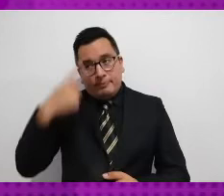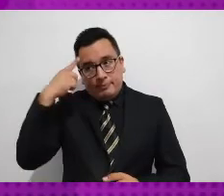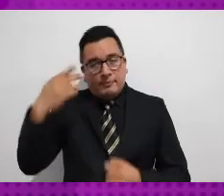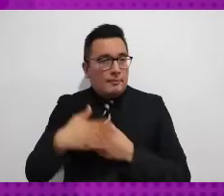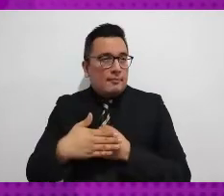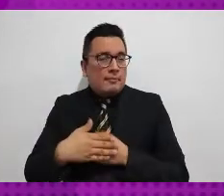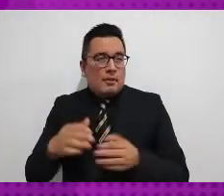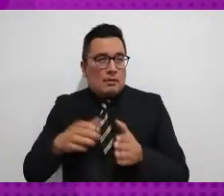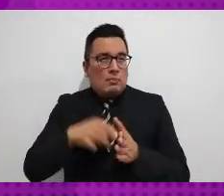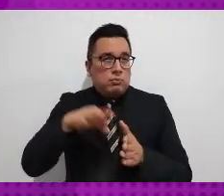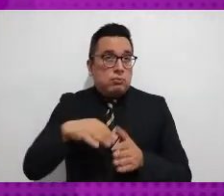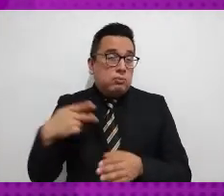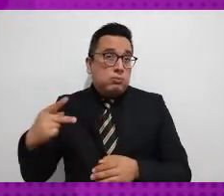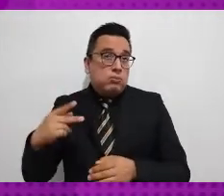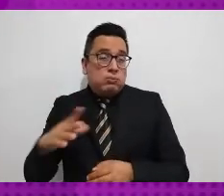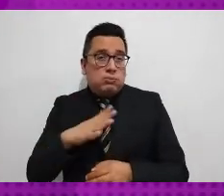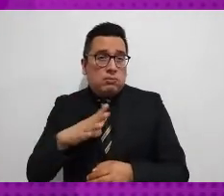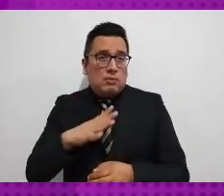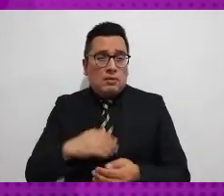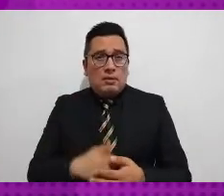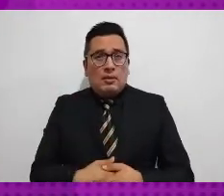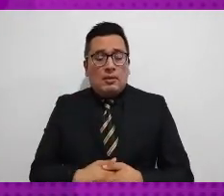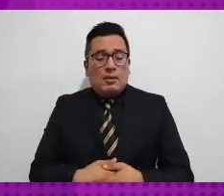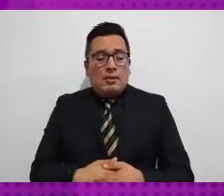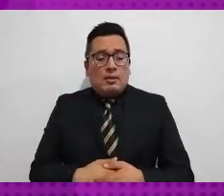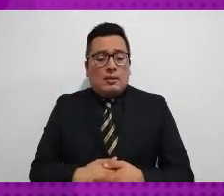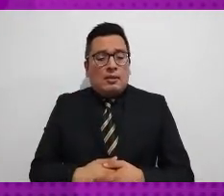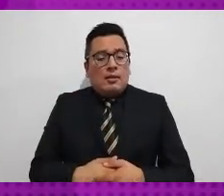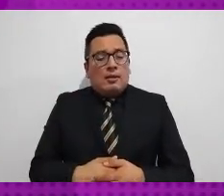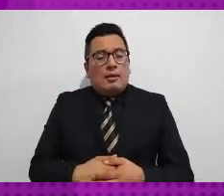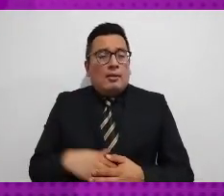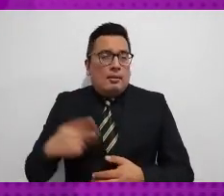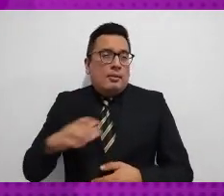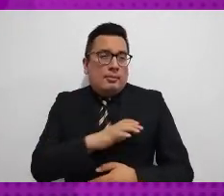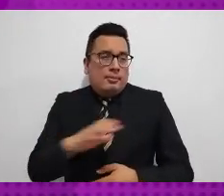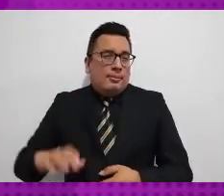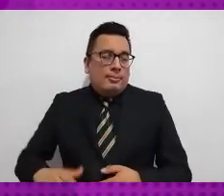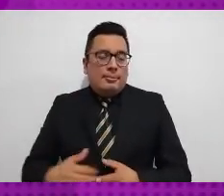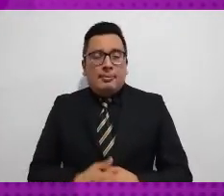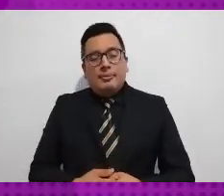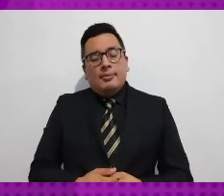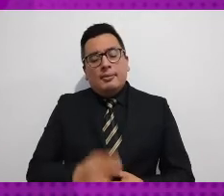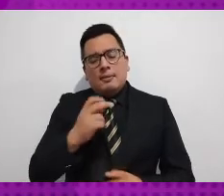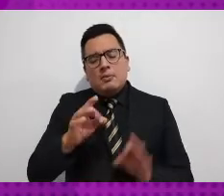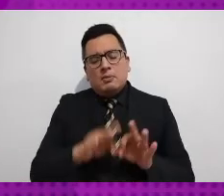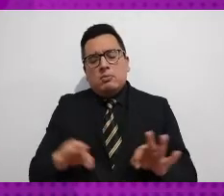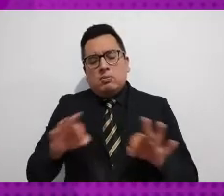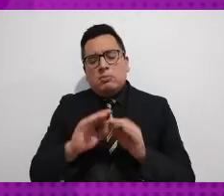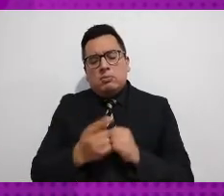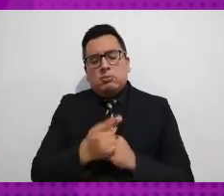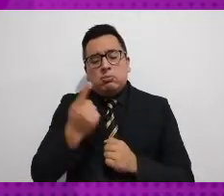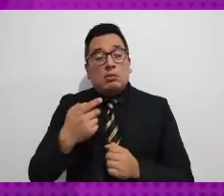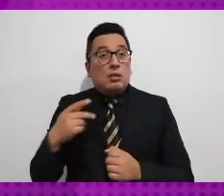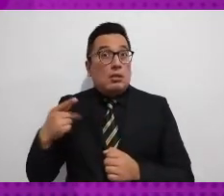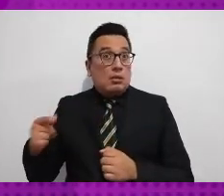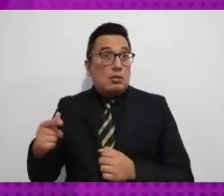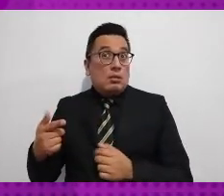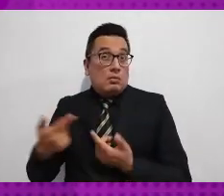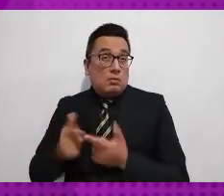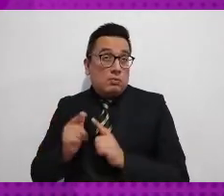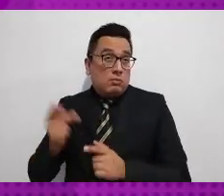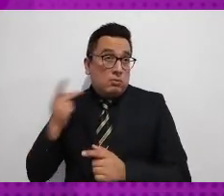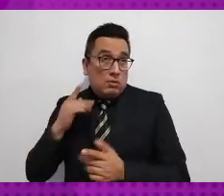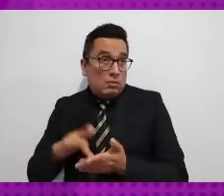ellos tuvieran o postularan candidaturas. Entonces, es una cuestión muy importante porque sin los partidos tampoco se puede tener. Es